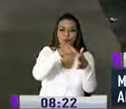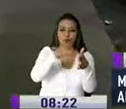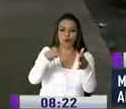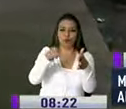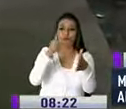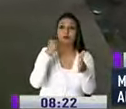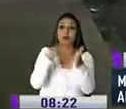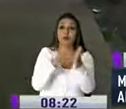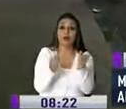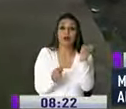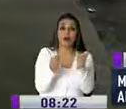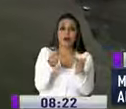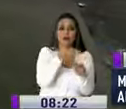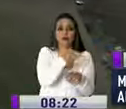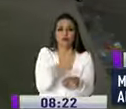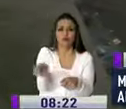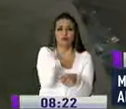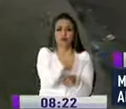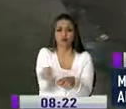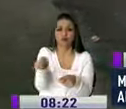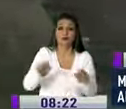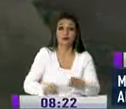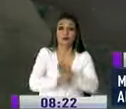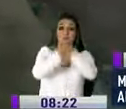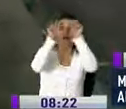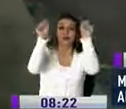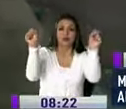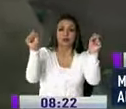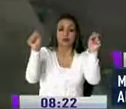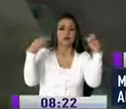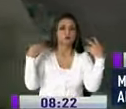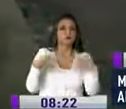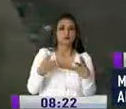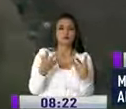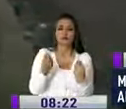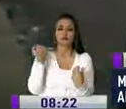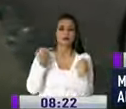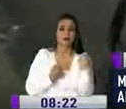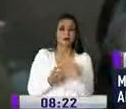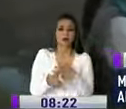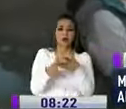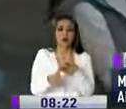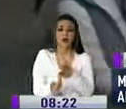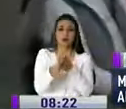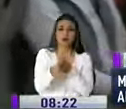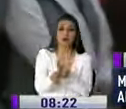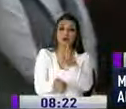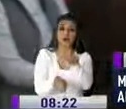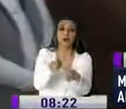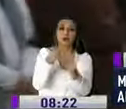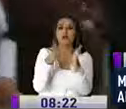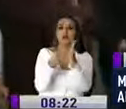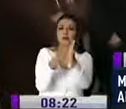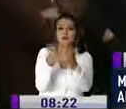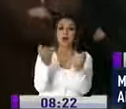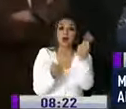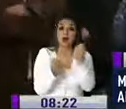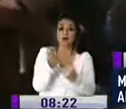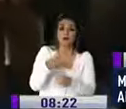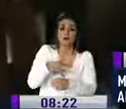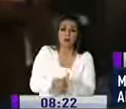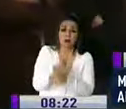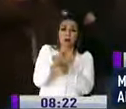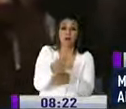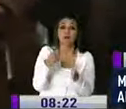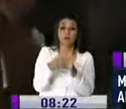Ahorita, en la mañana, a horas pico, esto es a full. Se han escapado personas, autos que por